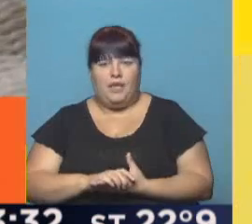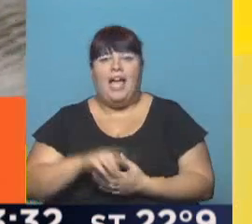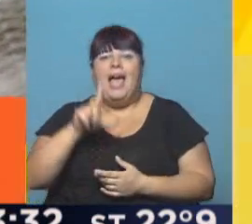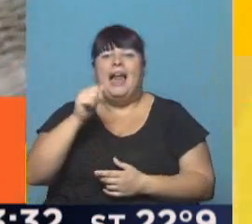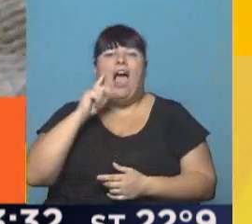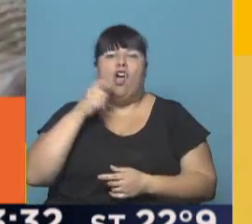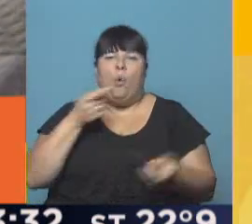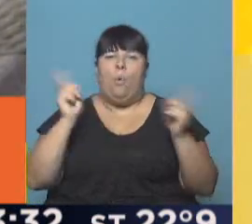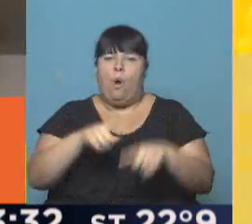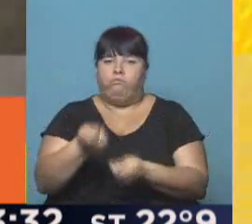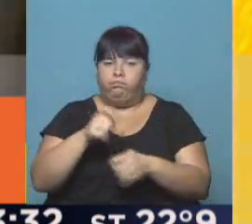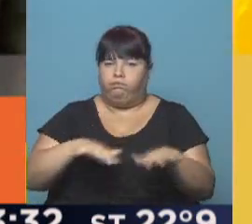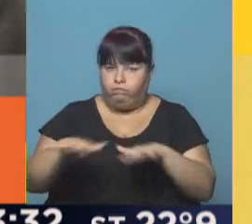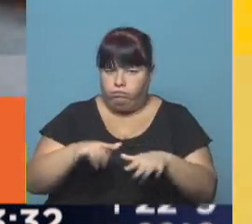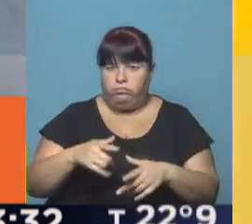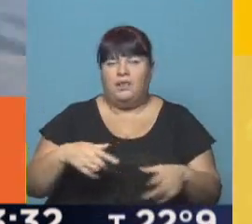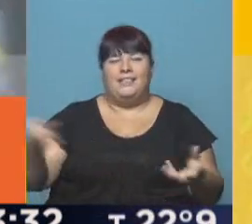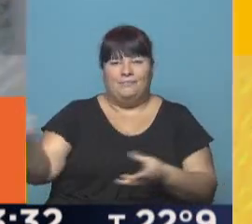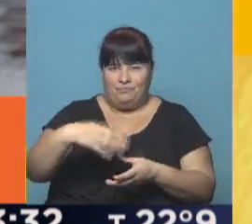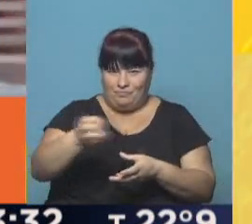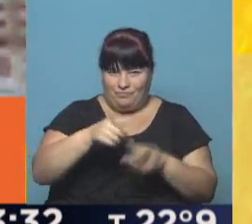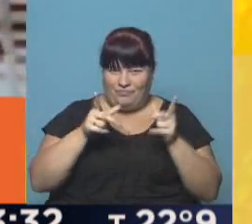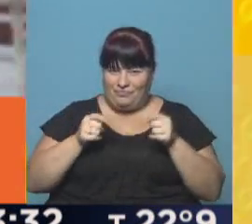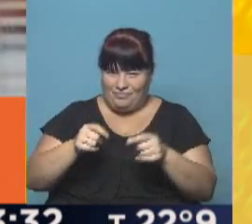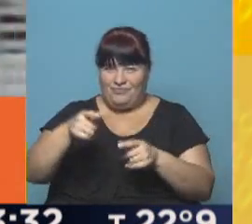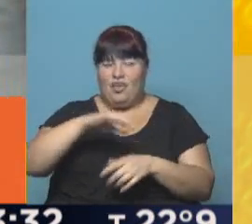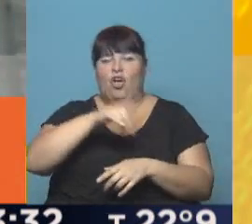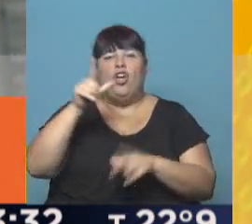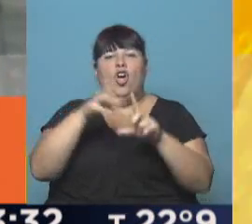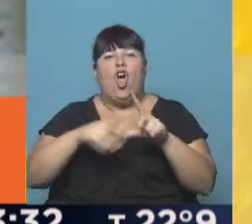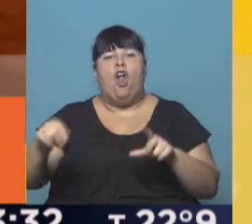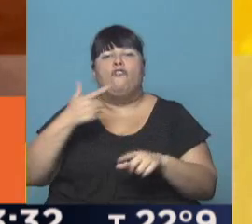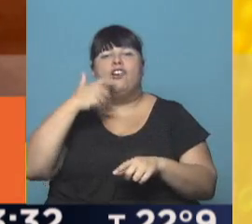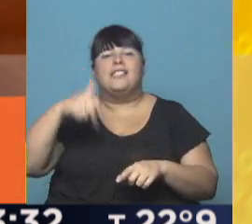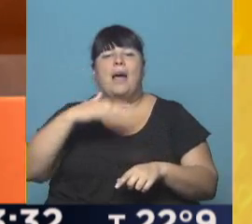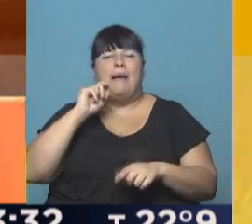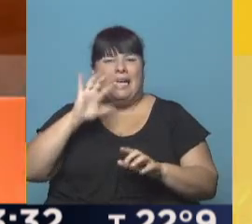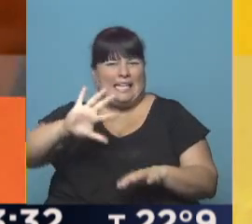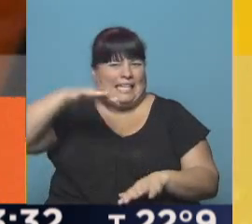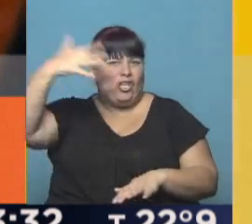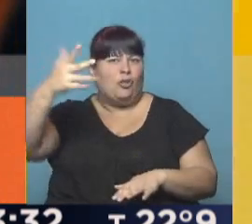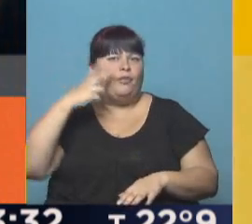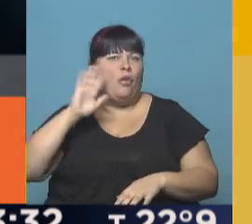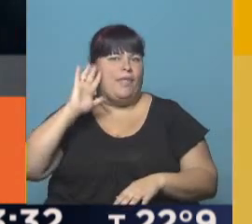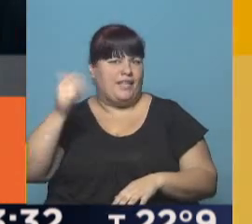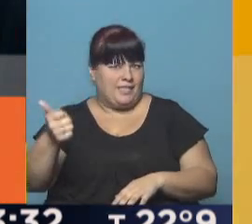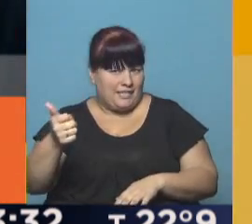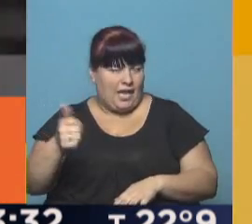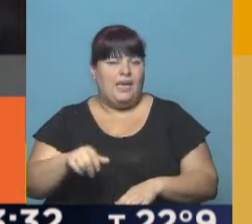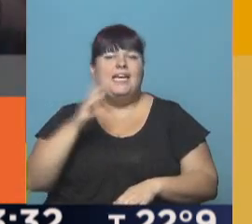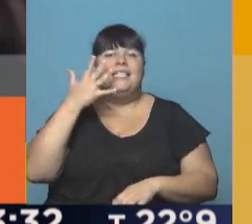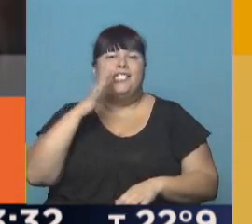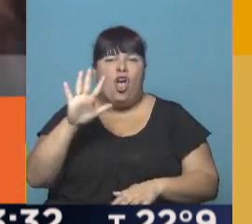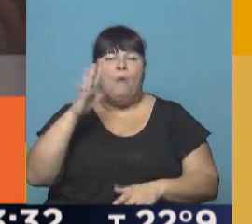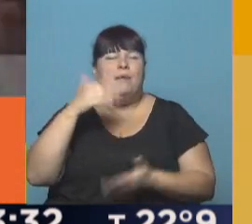langostino activó la pesca. La recolección del crustáceo en el Golfo San Matías se quintuplicó en 2016, con